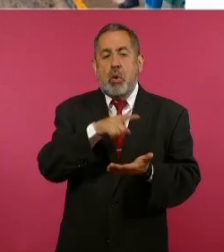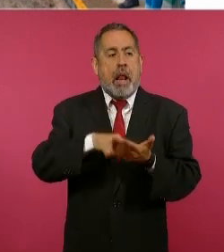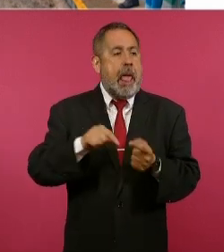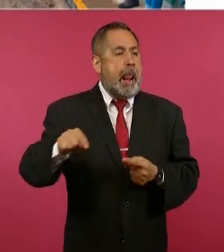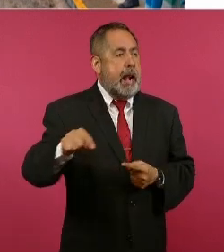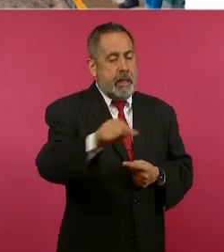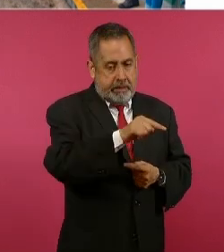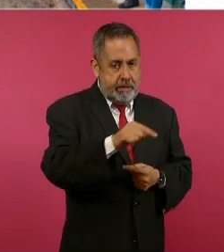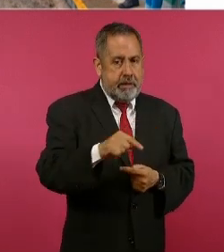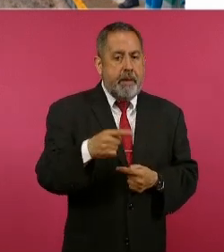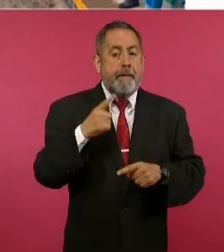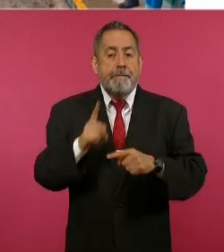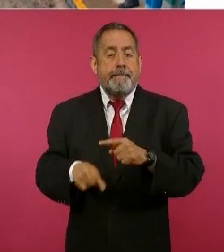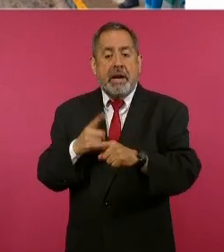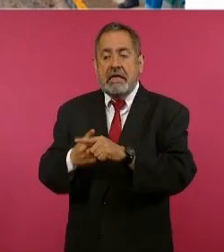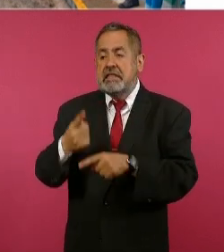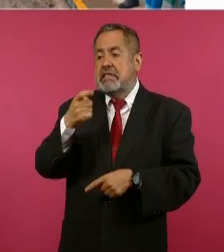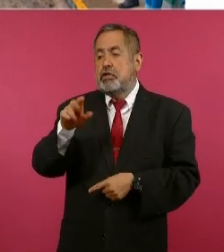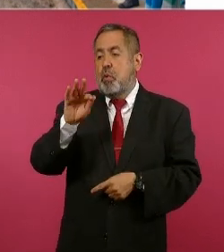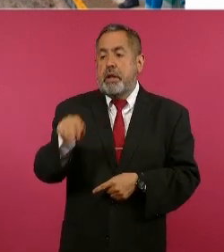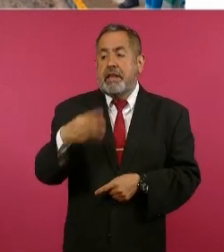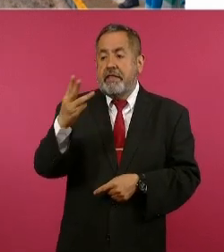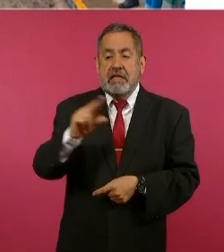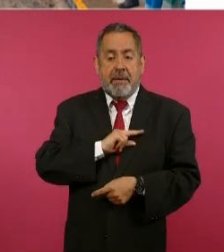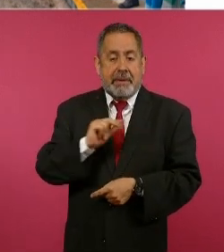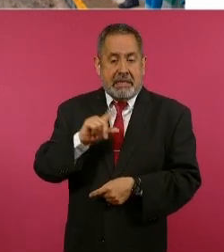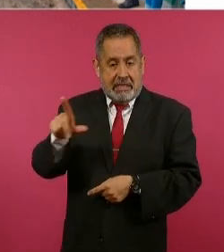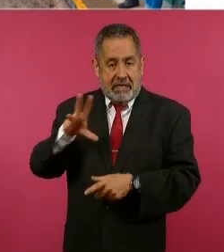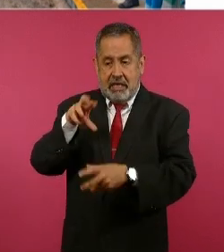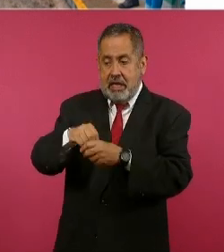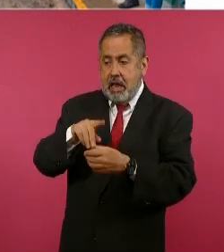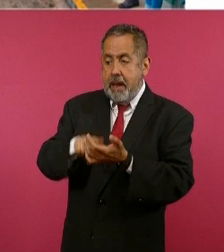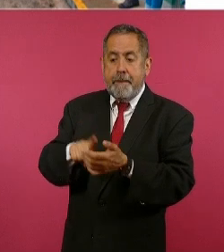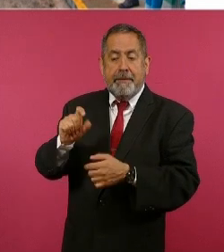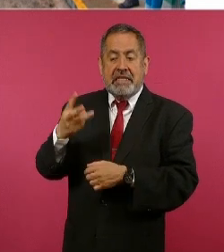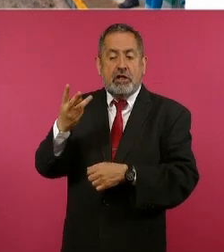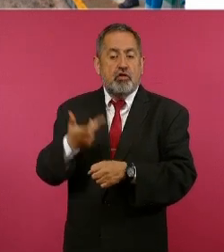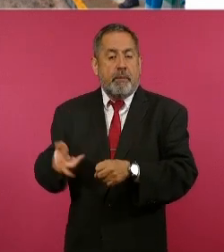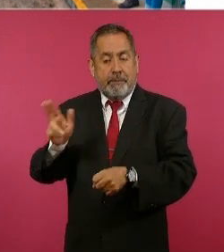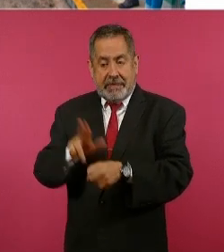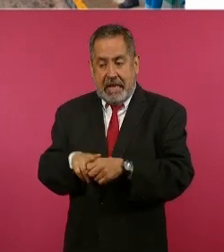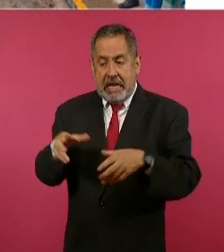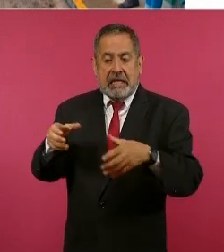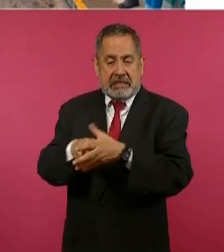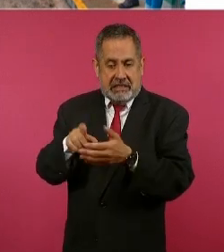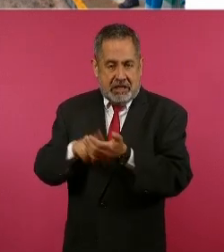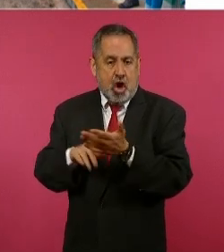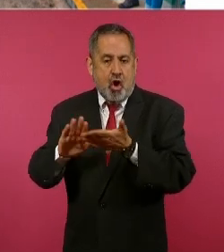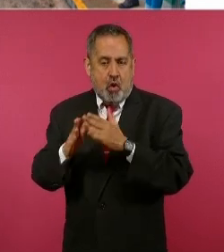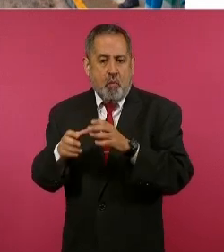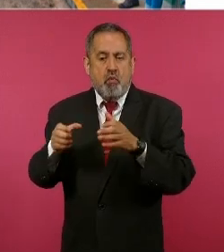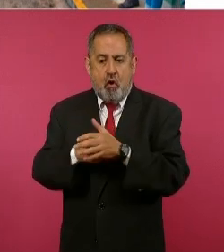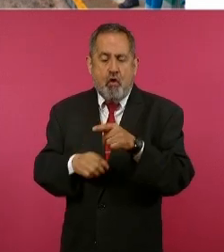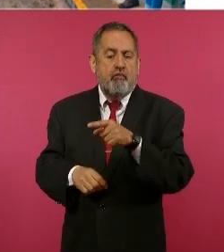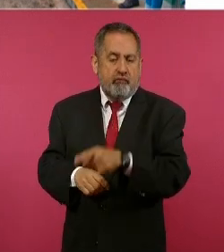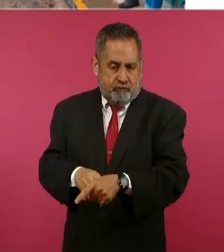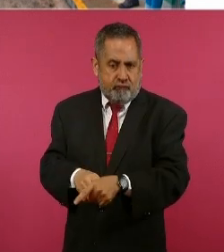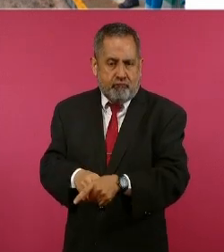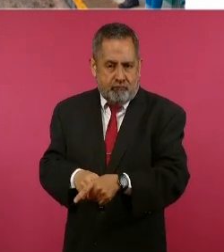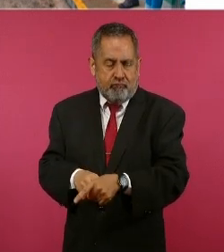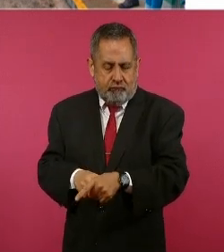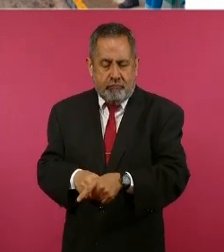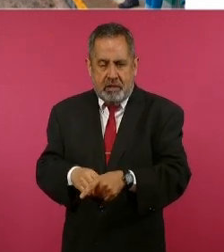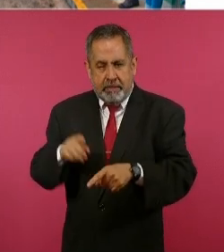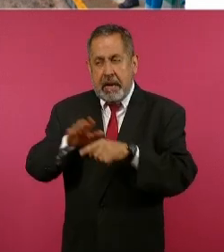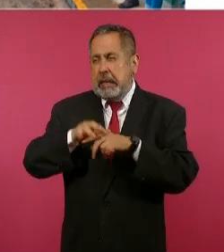además de 143 especialistas para 23 hospitales básicos y comunitarios en lugares muy,